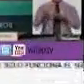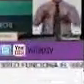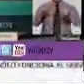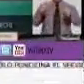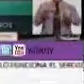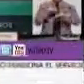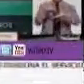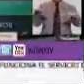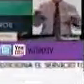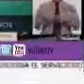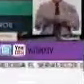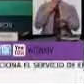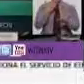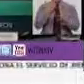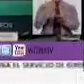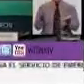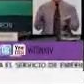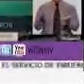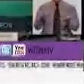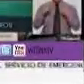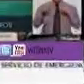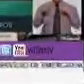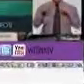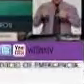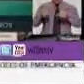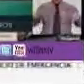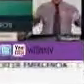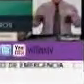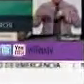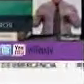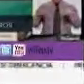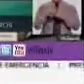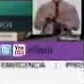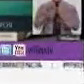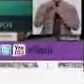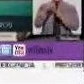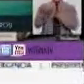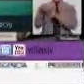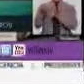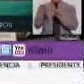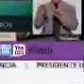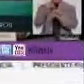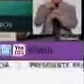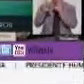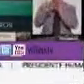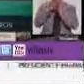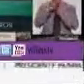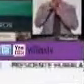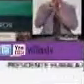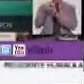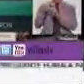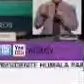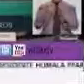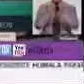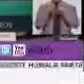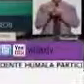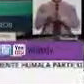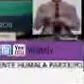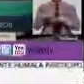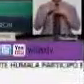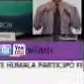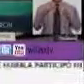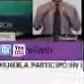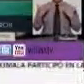groseramente, arbitrariamente un audio, poner frases, sacar palabras y de esta manera